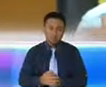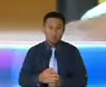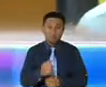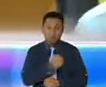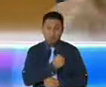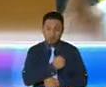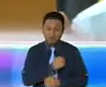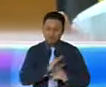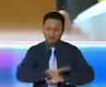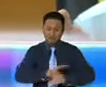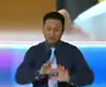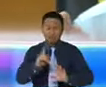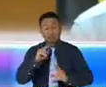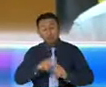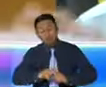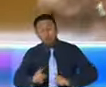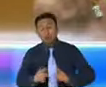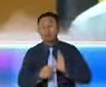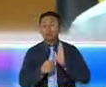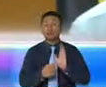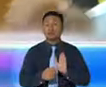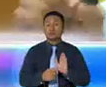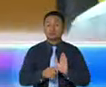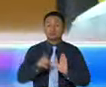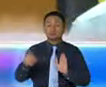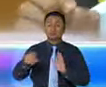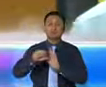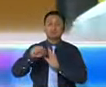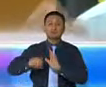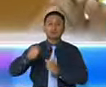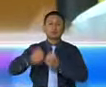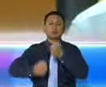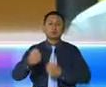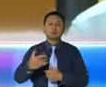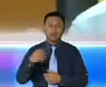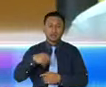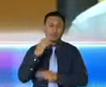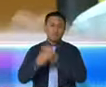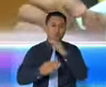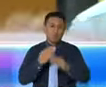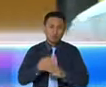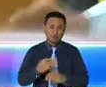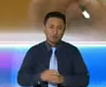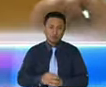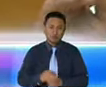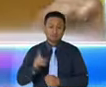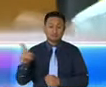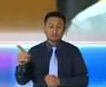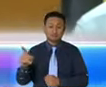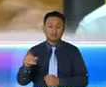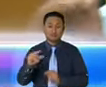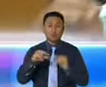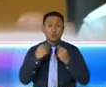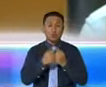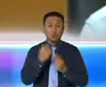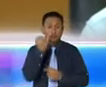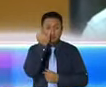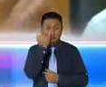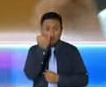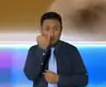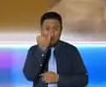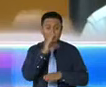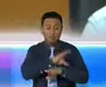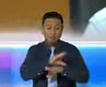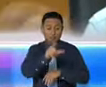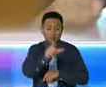nuestro, pero eso demuestra el sistema de justicia que tenemos en el mundo, en el cual los pueblos indígenas, campesinos,